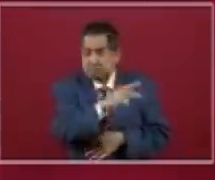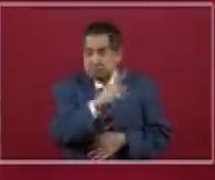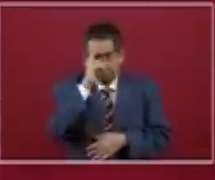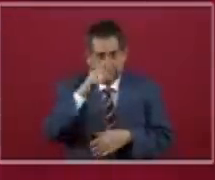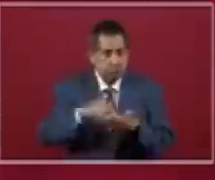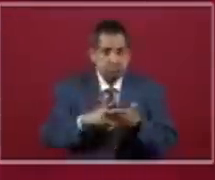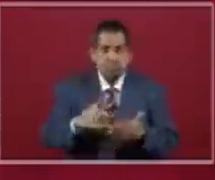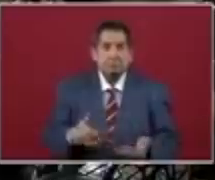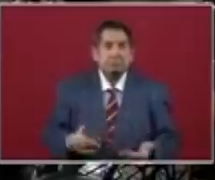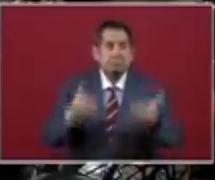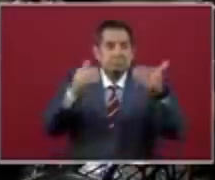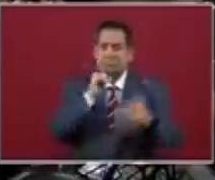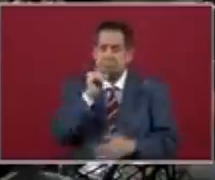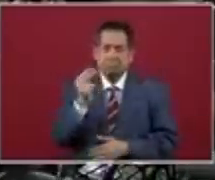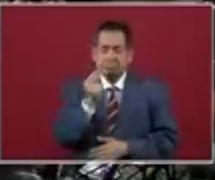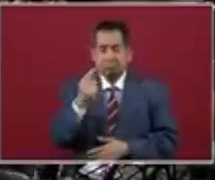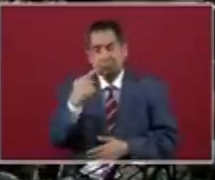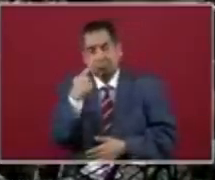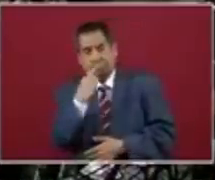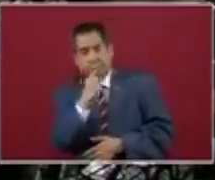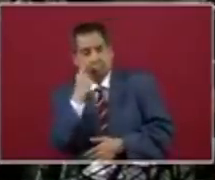requieren. ¿Tú?